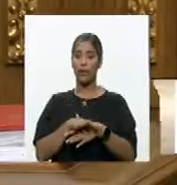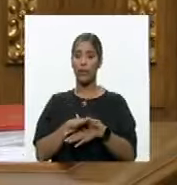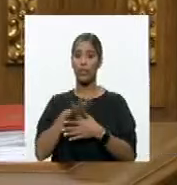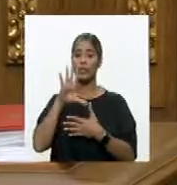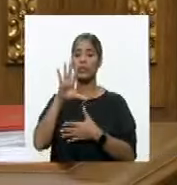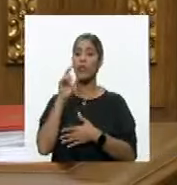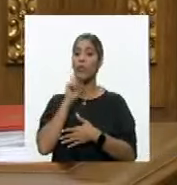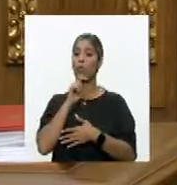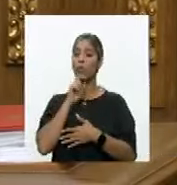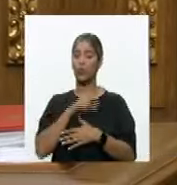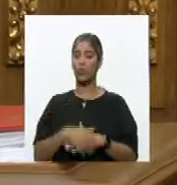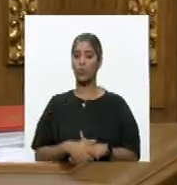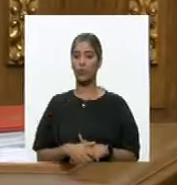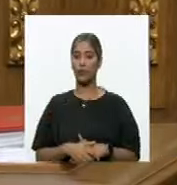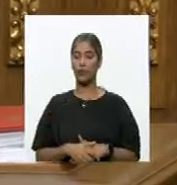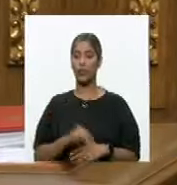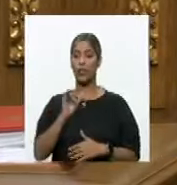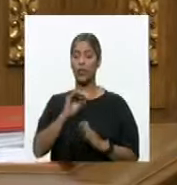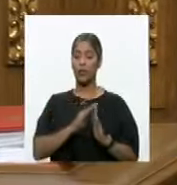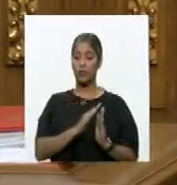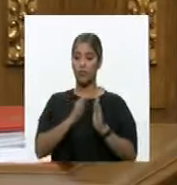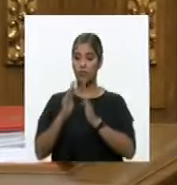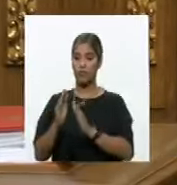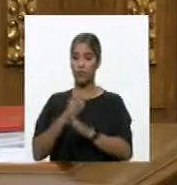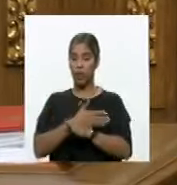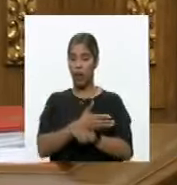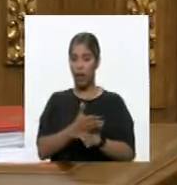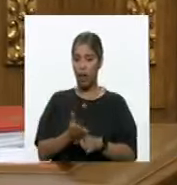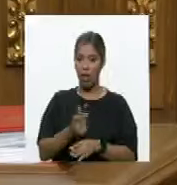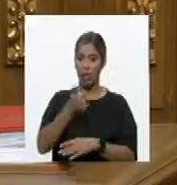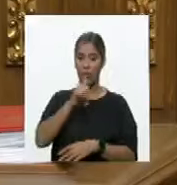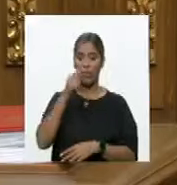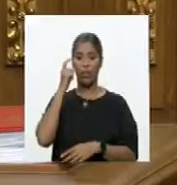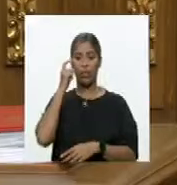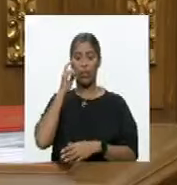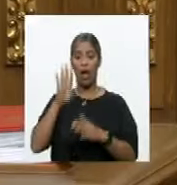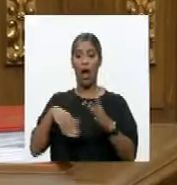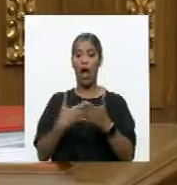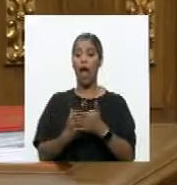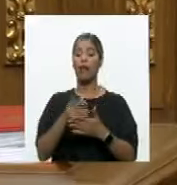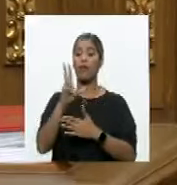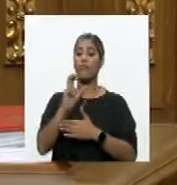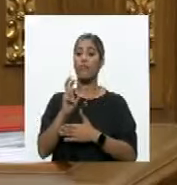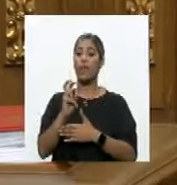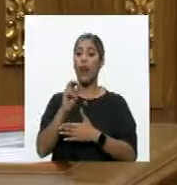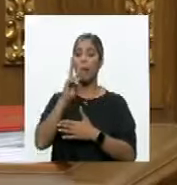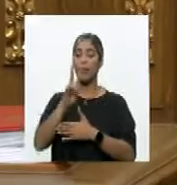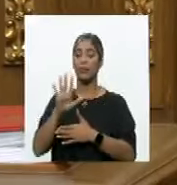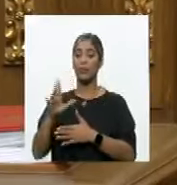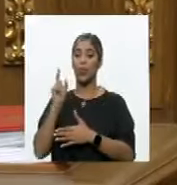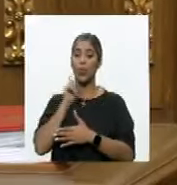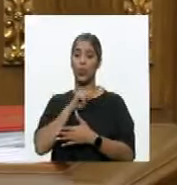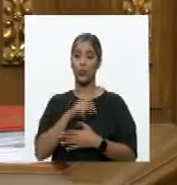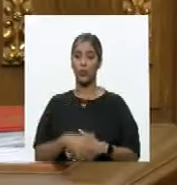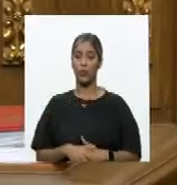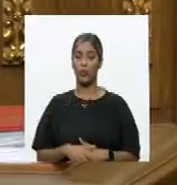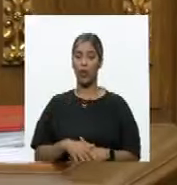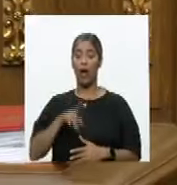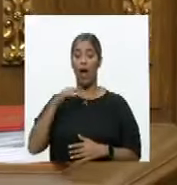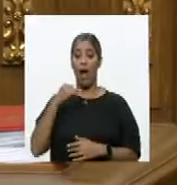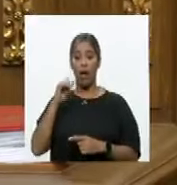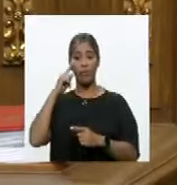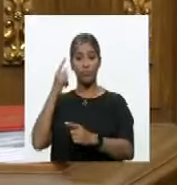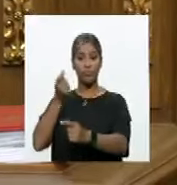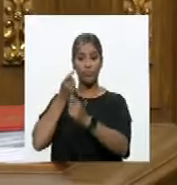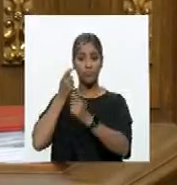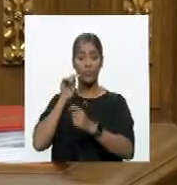5 de octubre y trascienden 10 días hasta el día viernes 25 de octubre. Hay que recordar